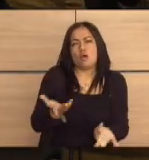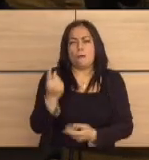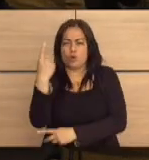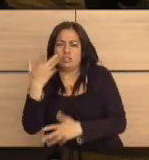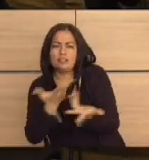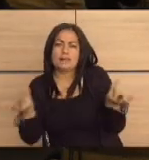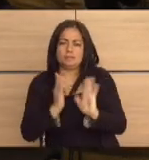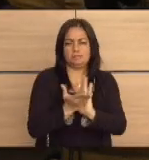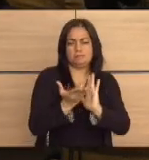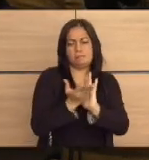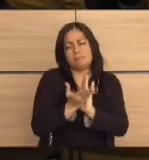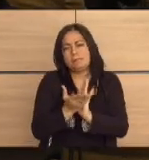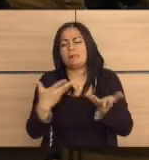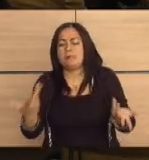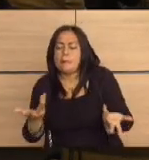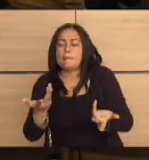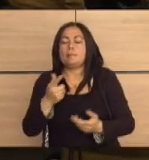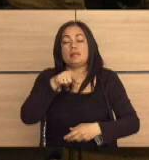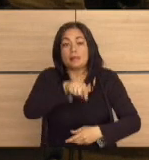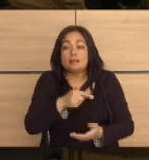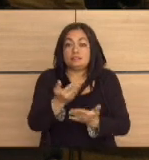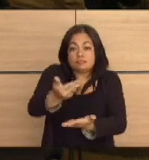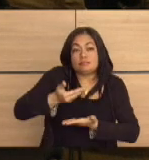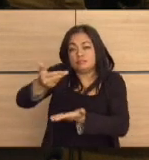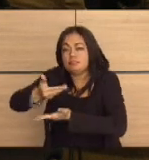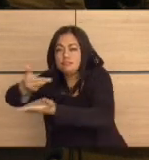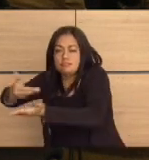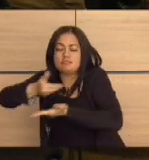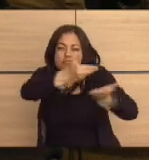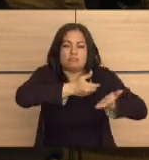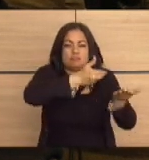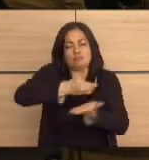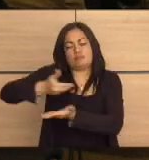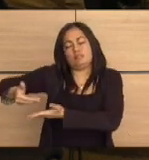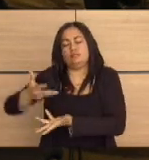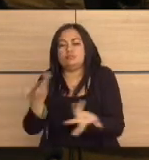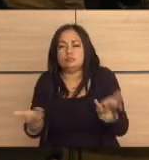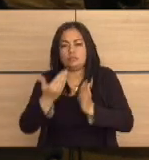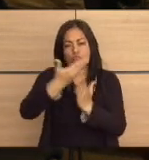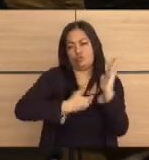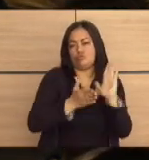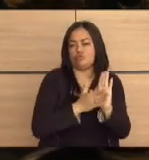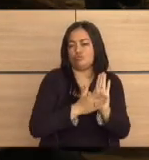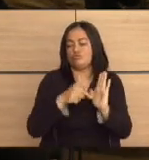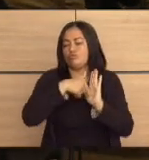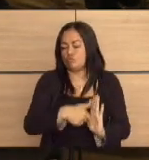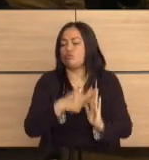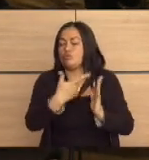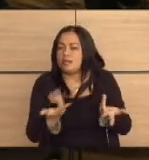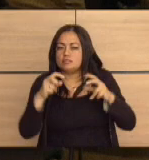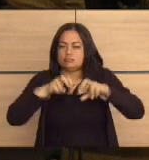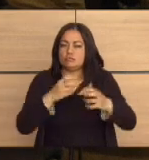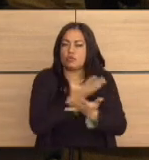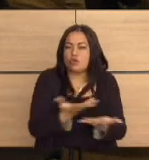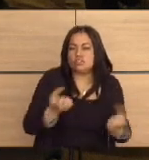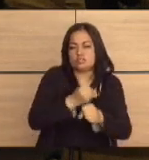rural. Y quiero resaltar que esos aportes que ustedes, que los expertos y los documentos que encontramos de trabajo al hacer